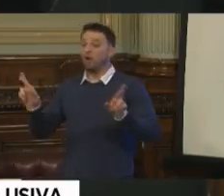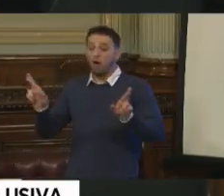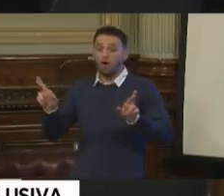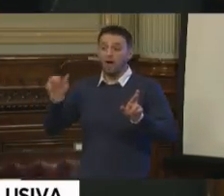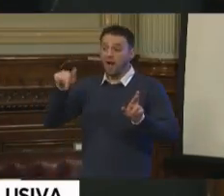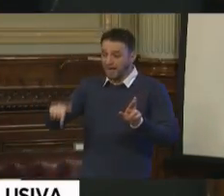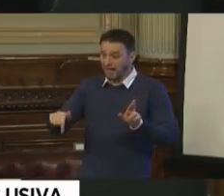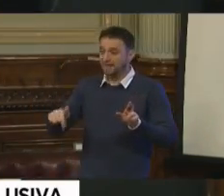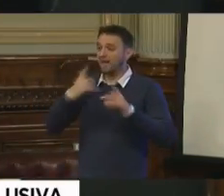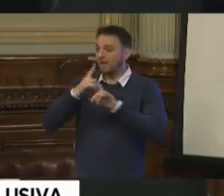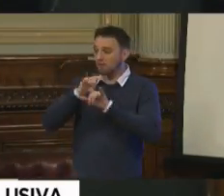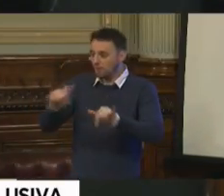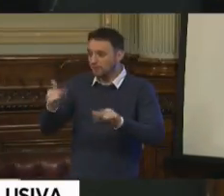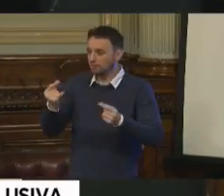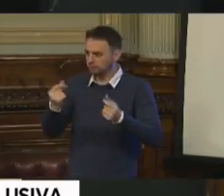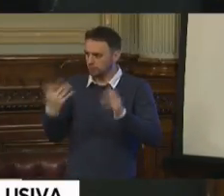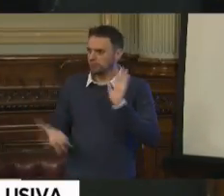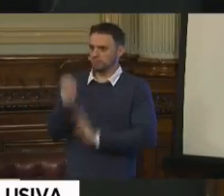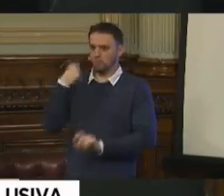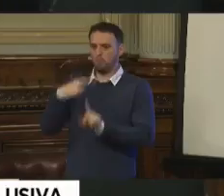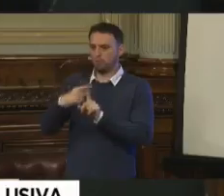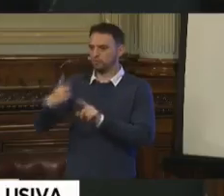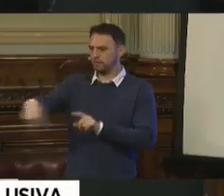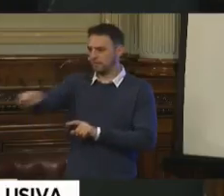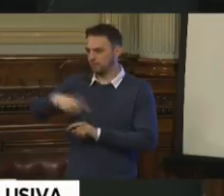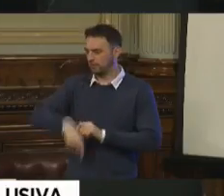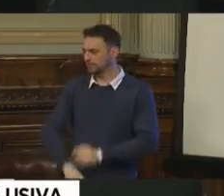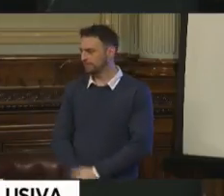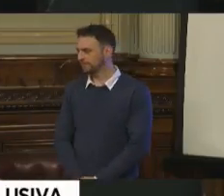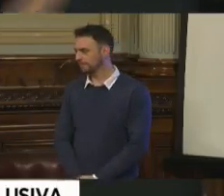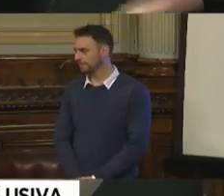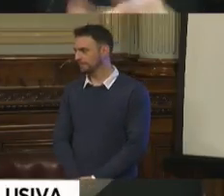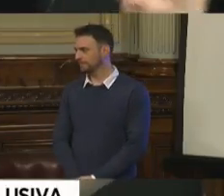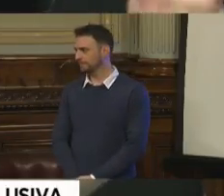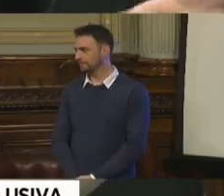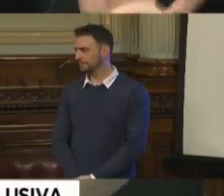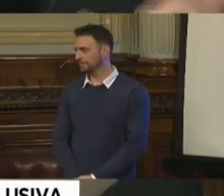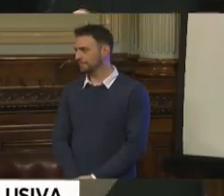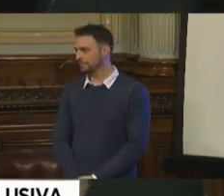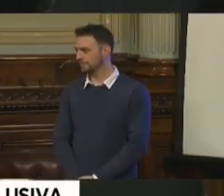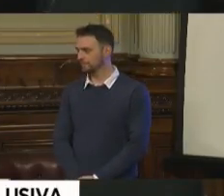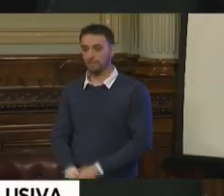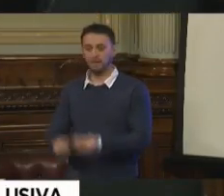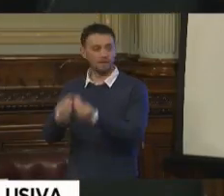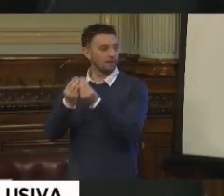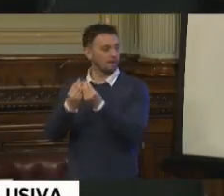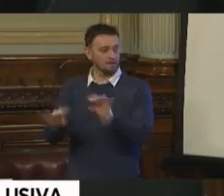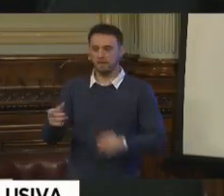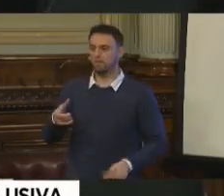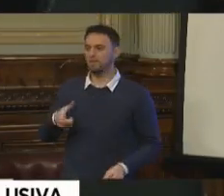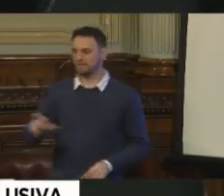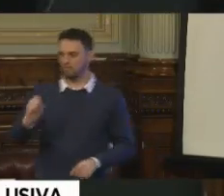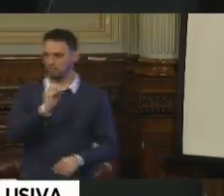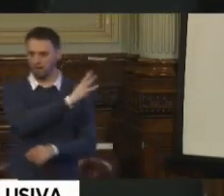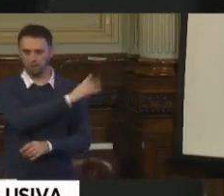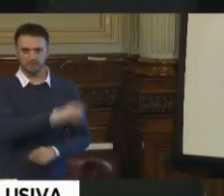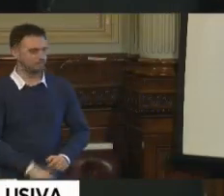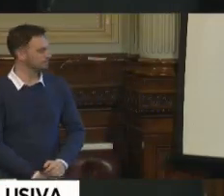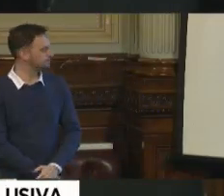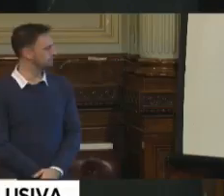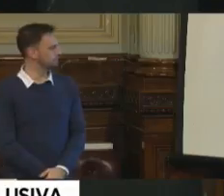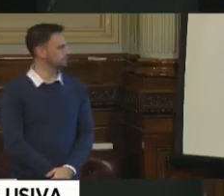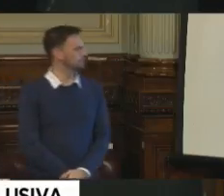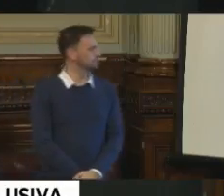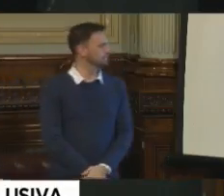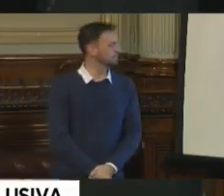esperemos que sea provechosa para ustedes si quieres comenzamos con la primera